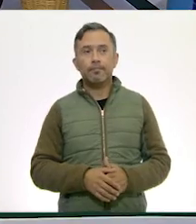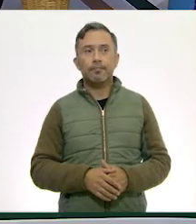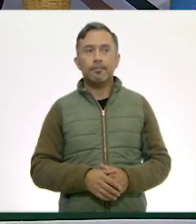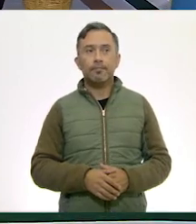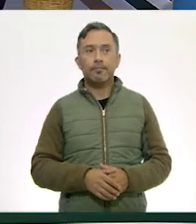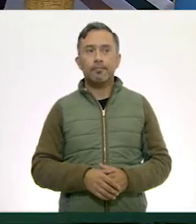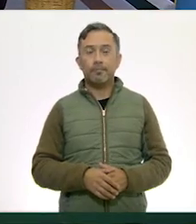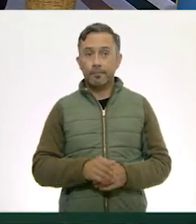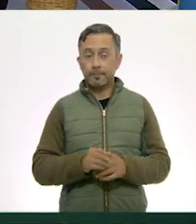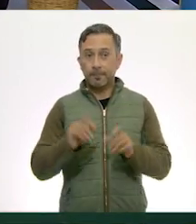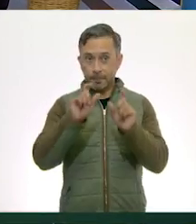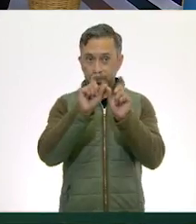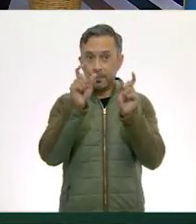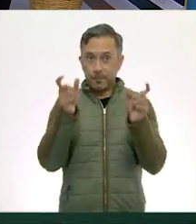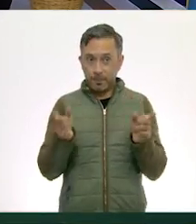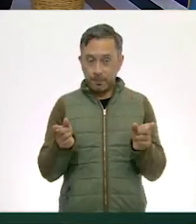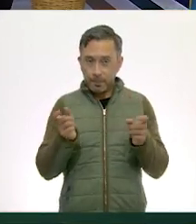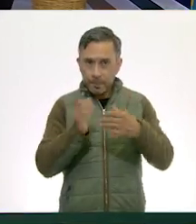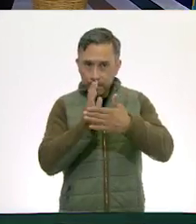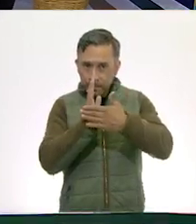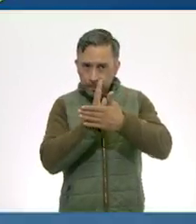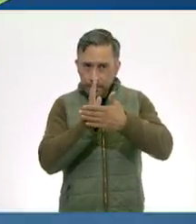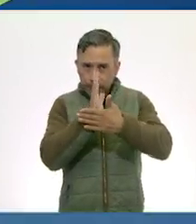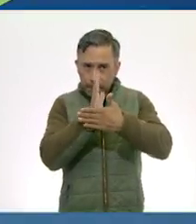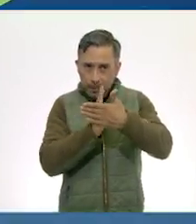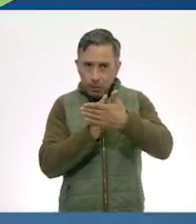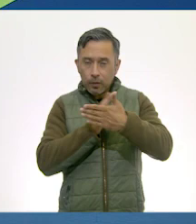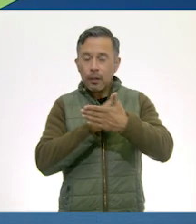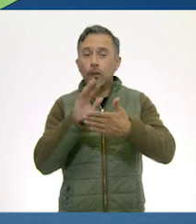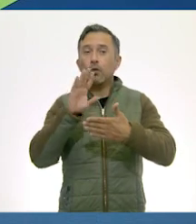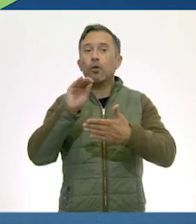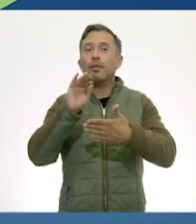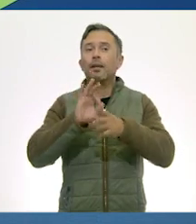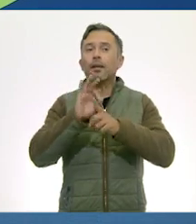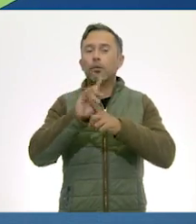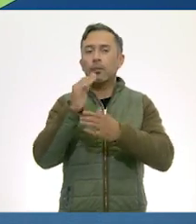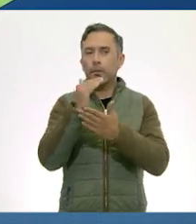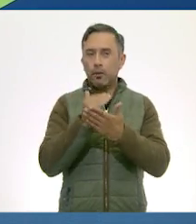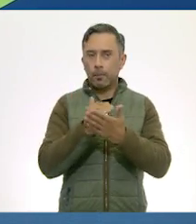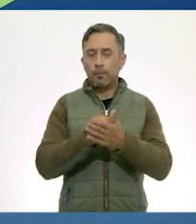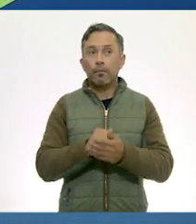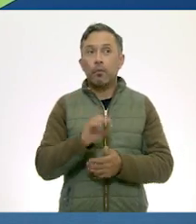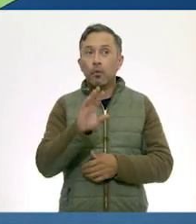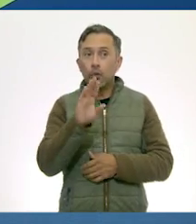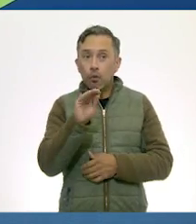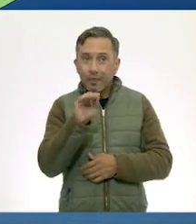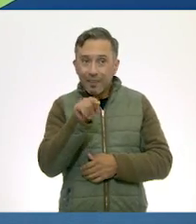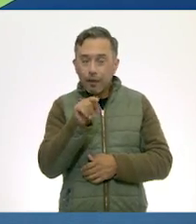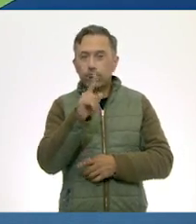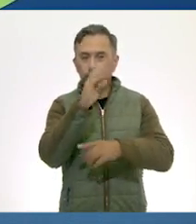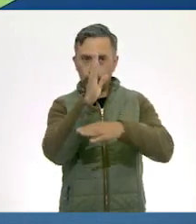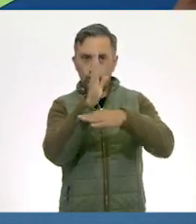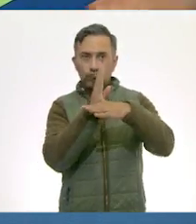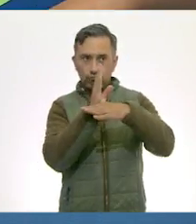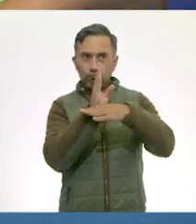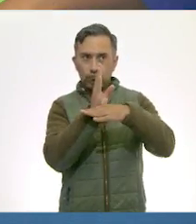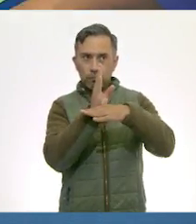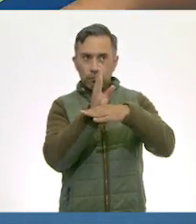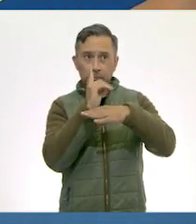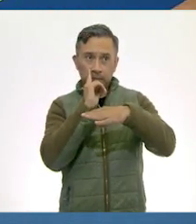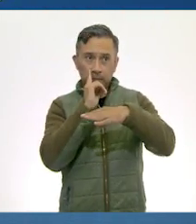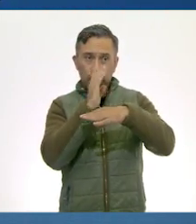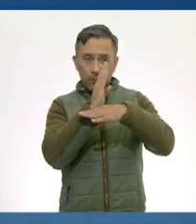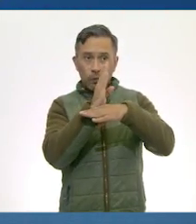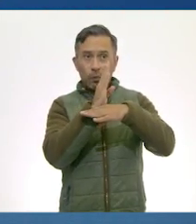el ángulo agudo debe de medir menos de 90 grados. El 90 lo tenemos aquí arriba. Y como podemos ver,